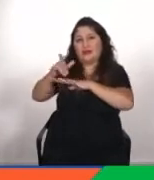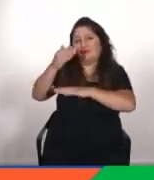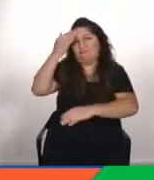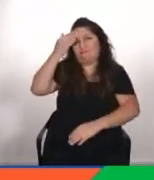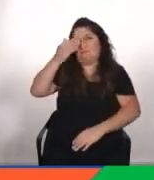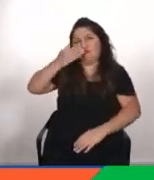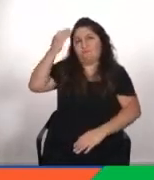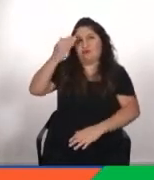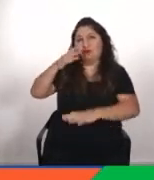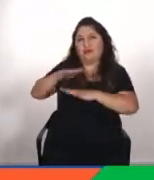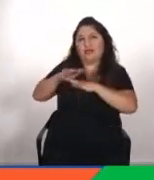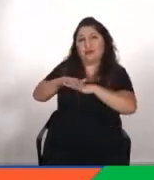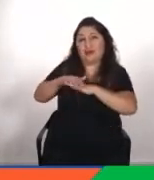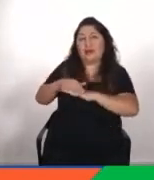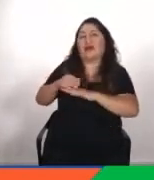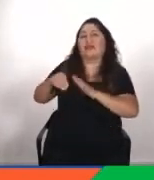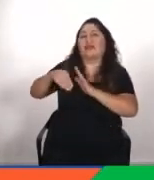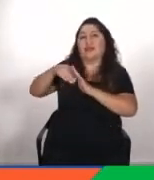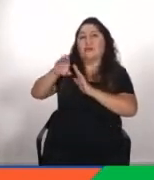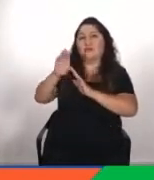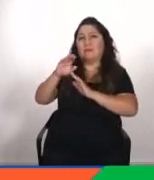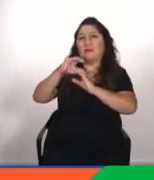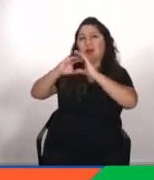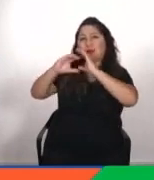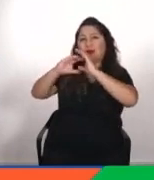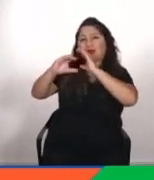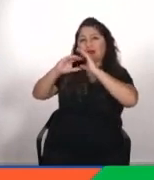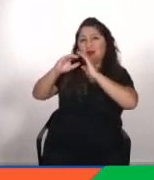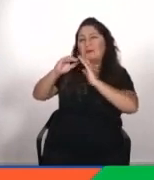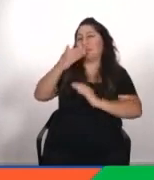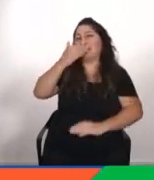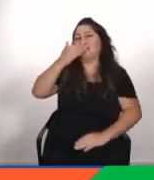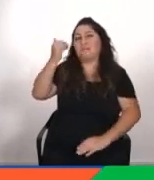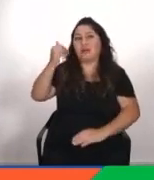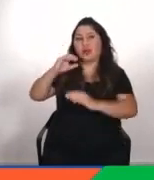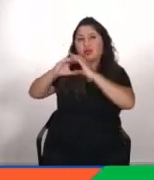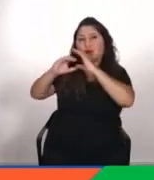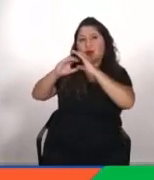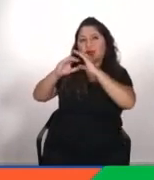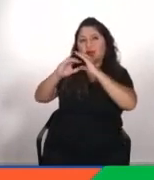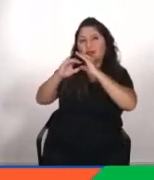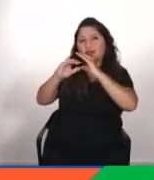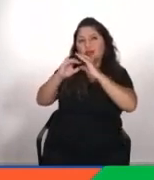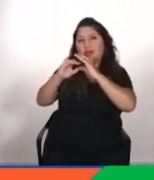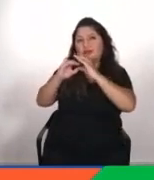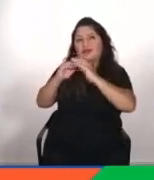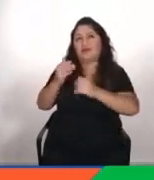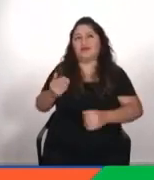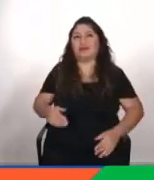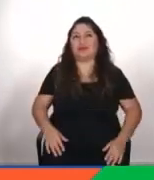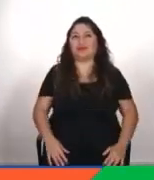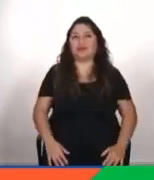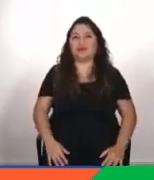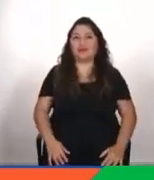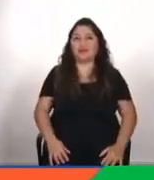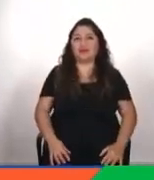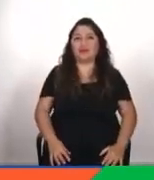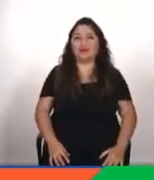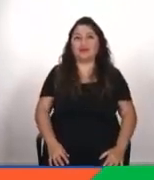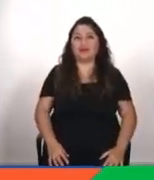además de la comunicación, creo que tú eres uno de los mejores comunicadores de Big Bang. Ya, lo dije qué.